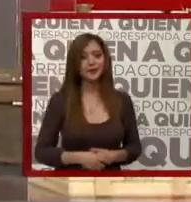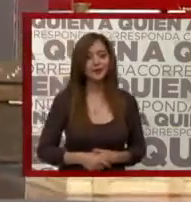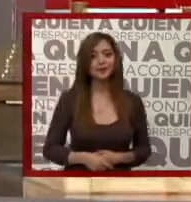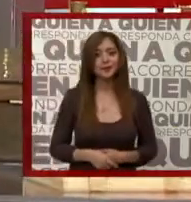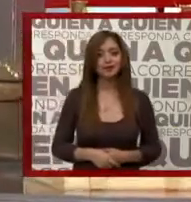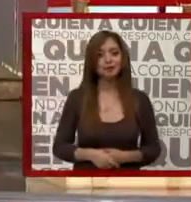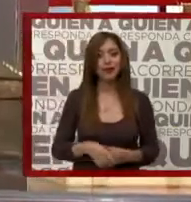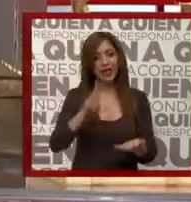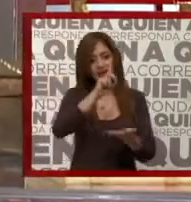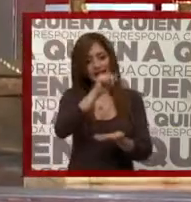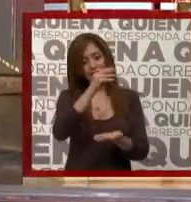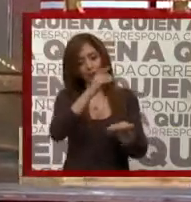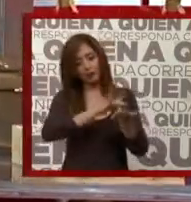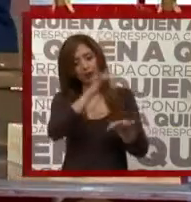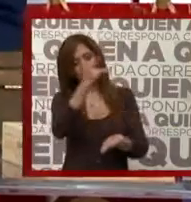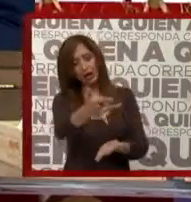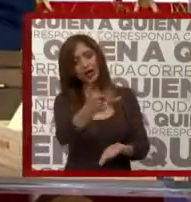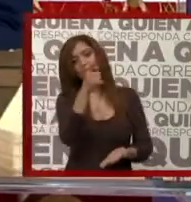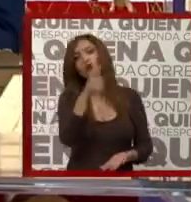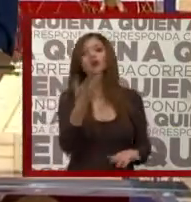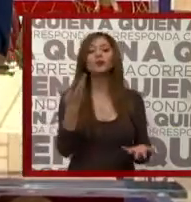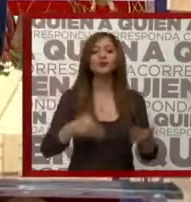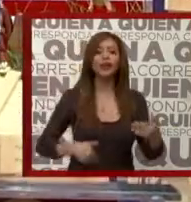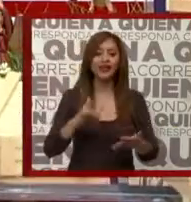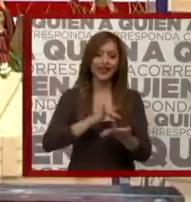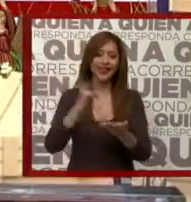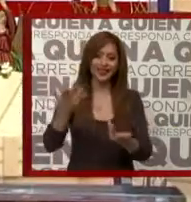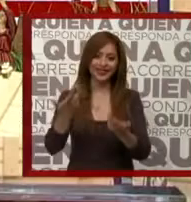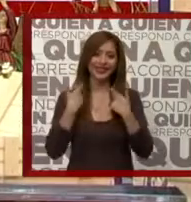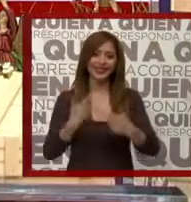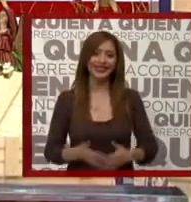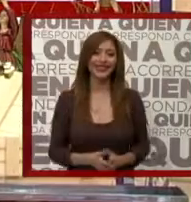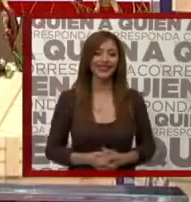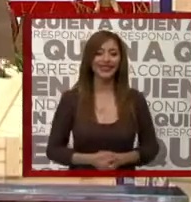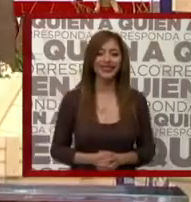Oye, Daniel, mil gracias. No te hubieras molestado, pero qué bueno que lo hiciste,